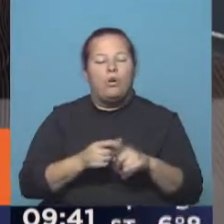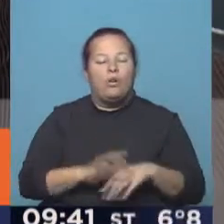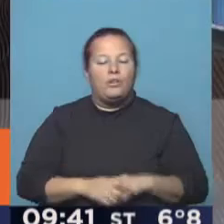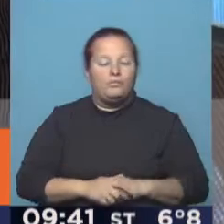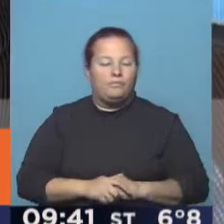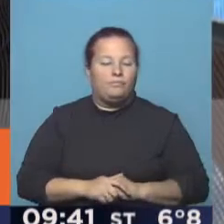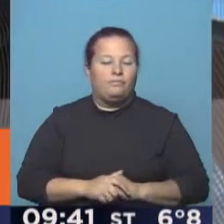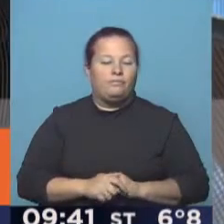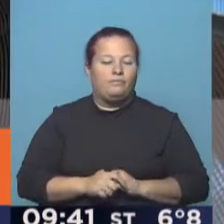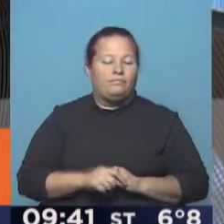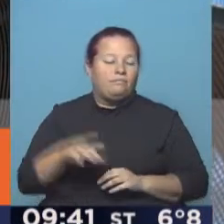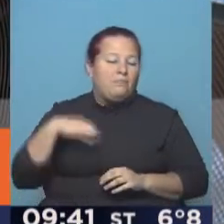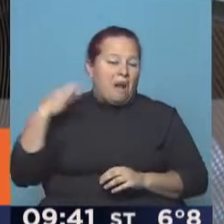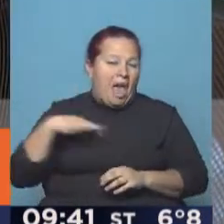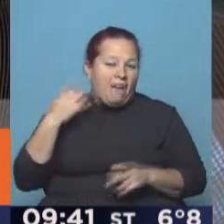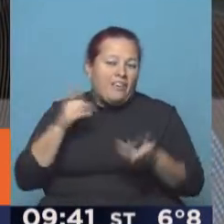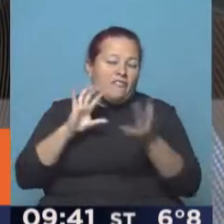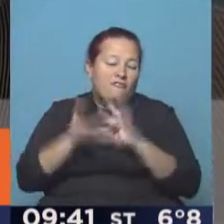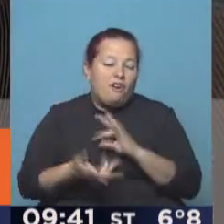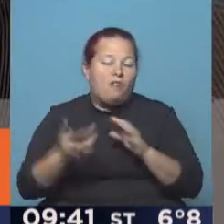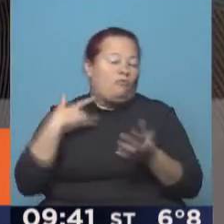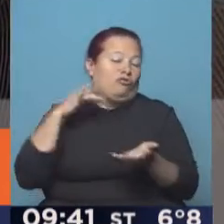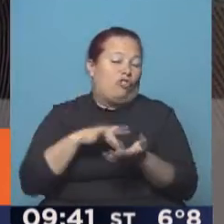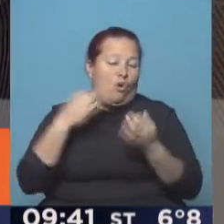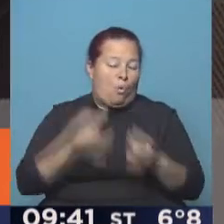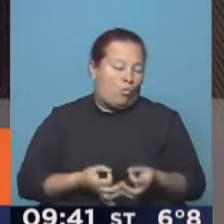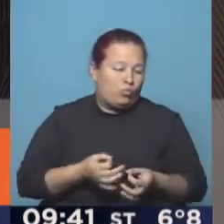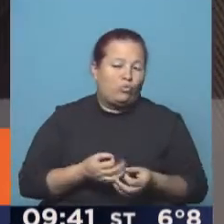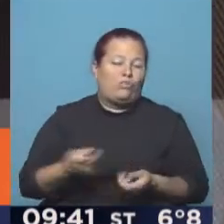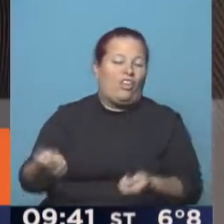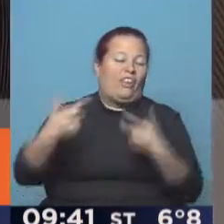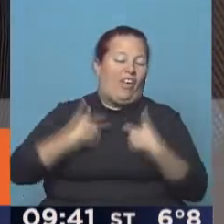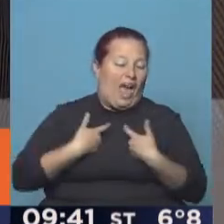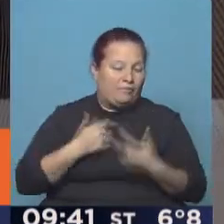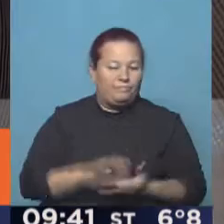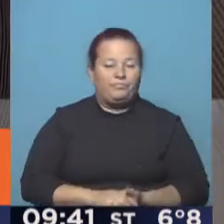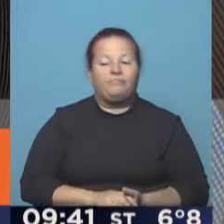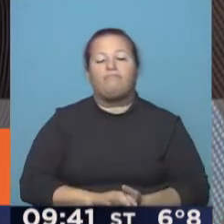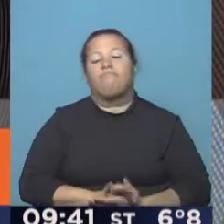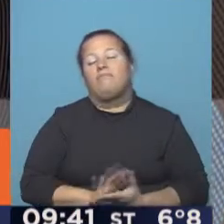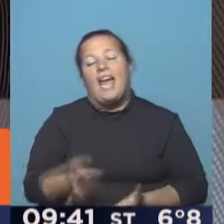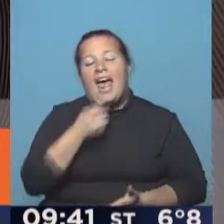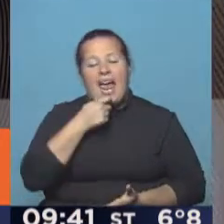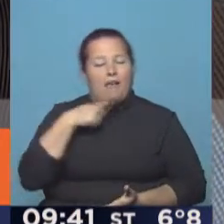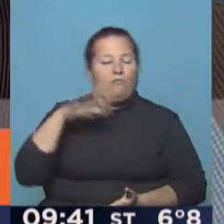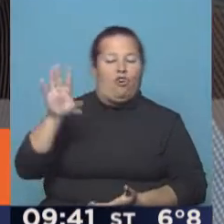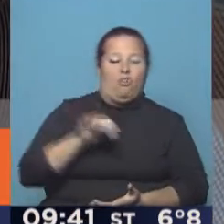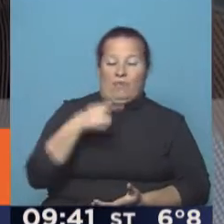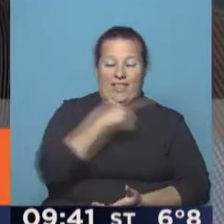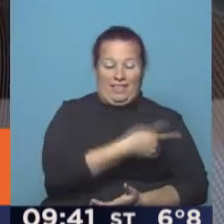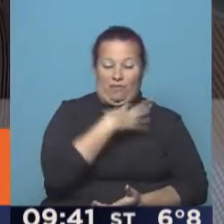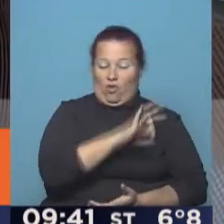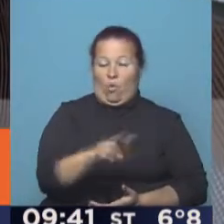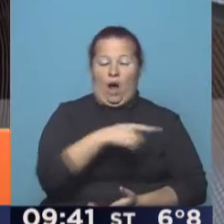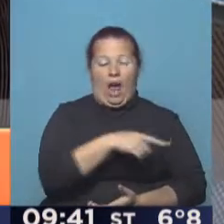la vida, de alguna manera, que nos ha tocado, que nos ha legado, y el ejemplo, ¿no? Como decía mi